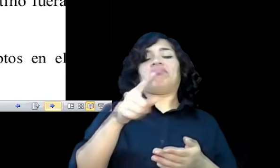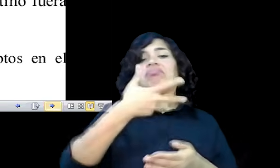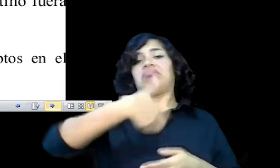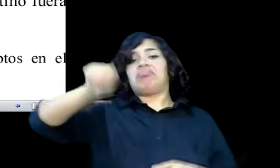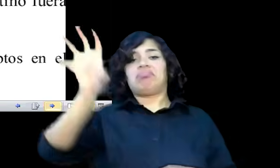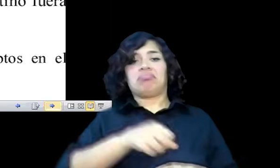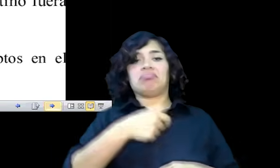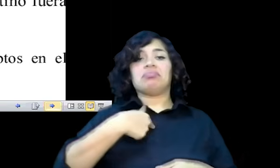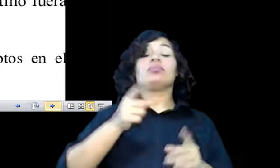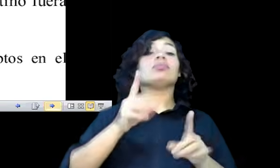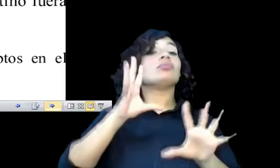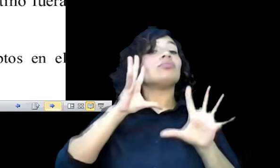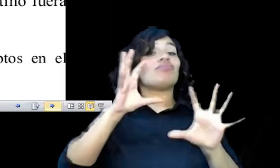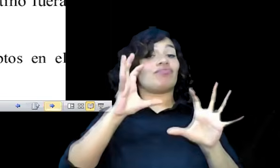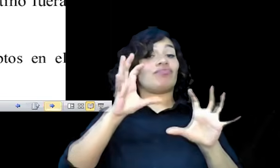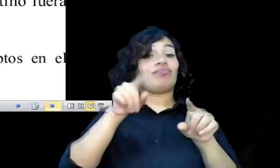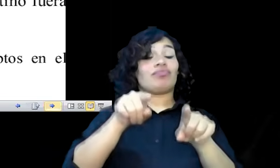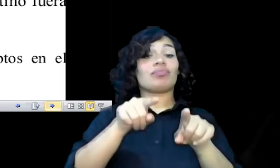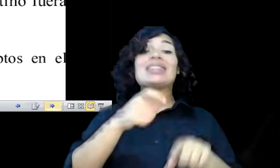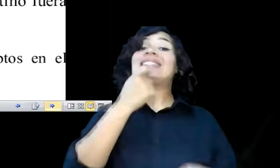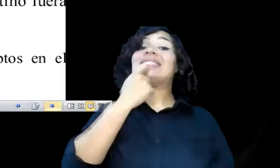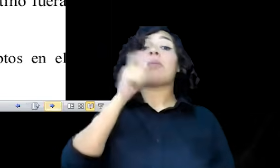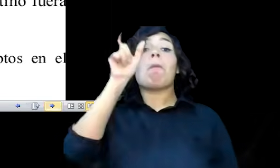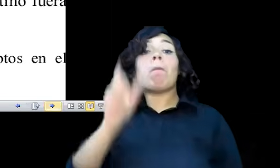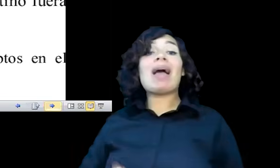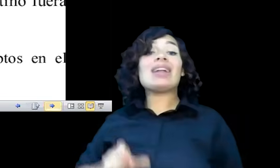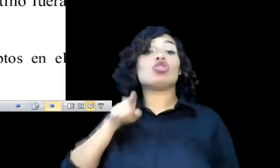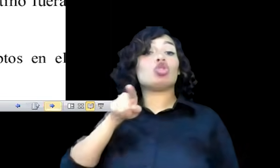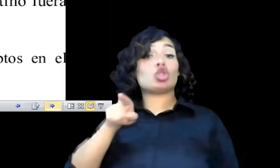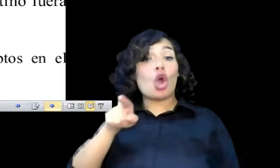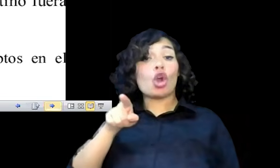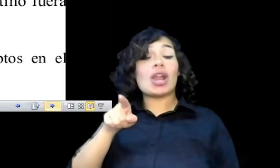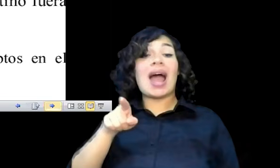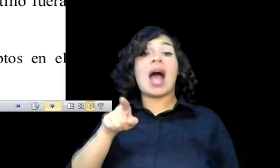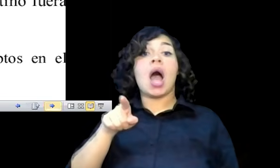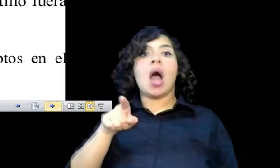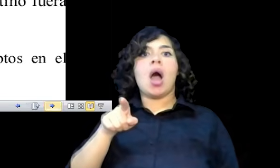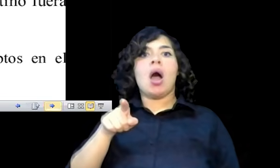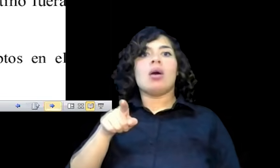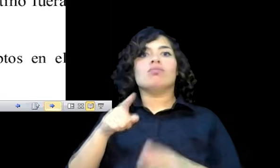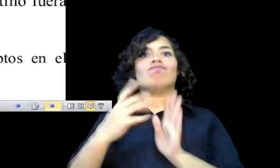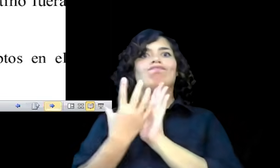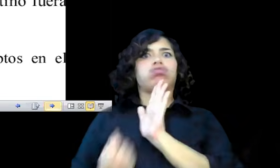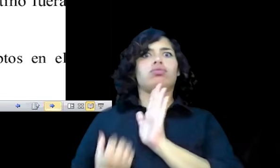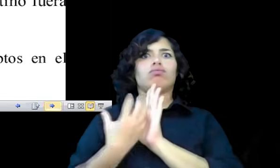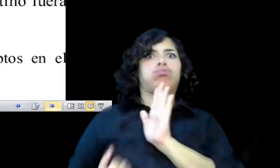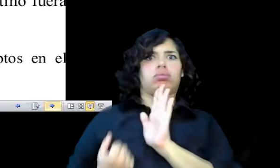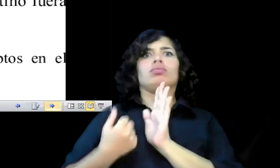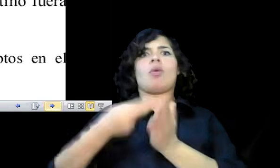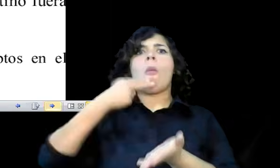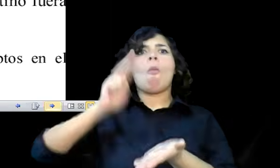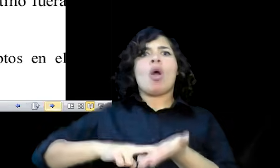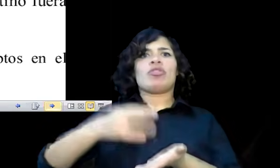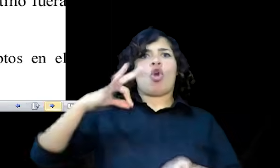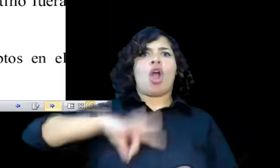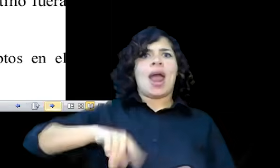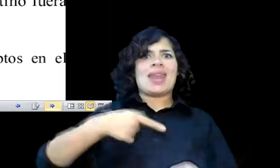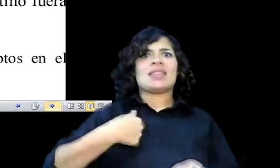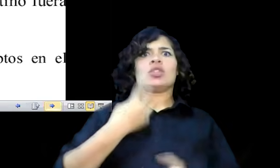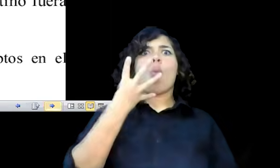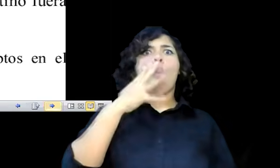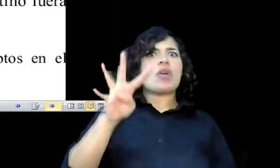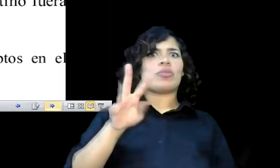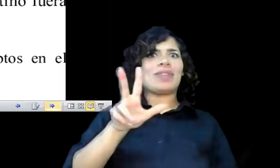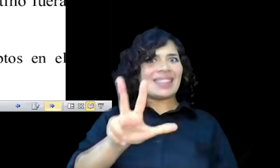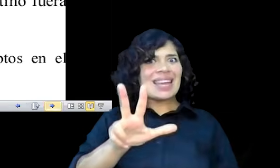percepción, si el contribuyente sufre retenciones de impuesto a las ganancias por la 4003 y está alcanzado por la